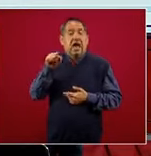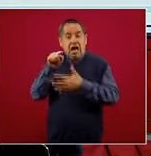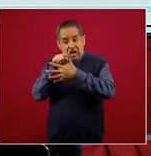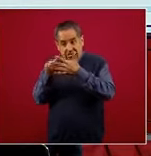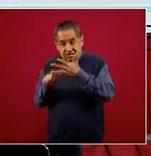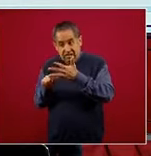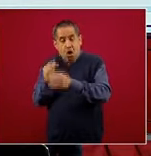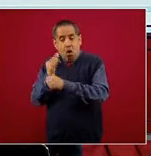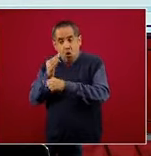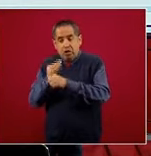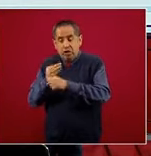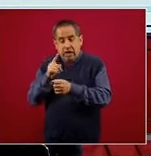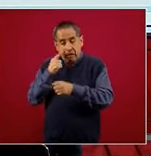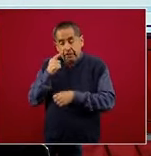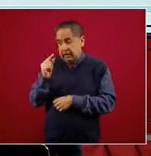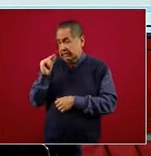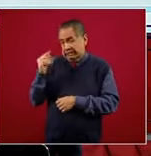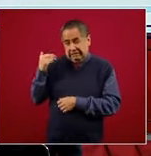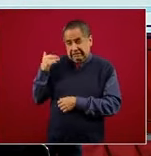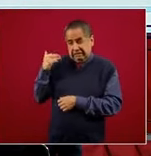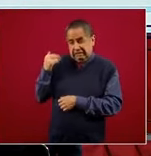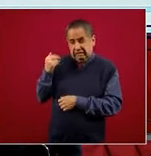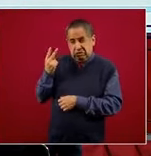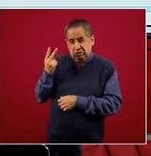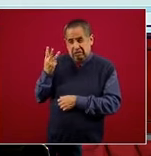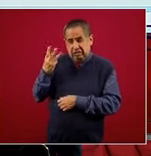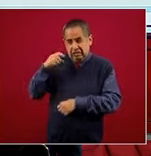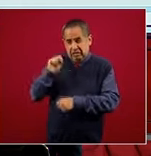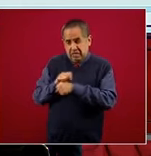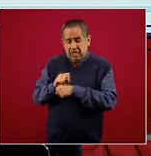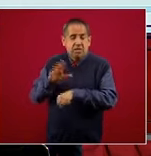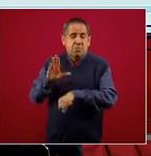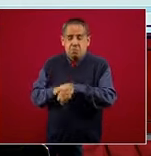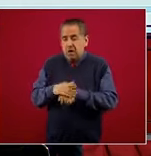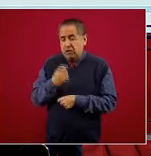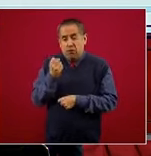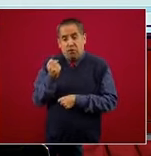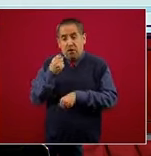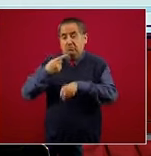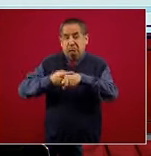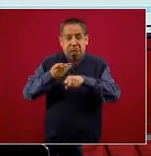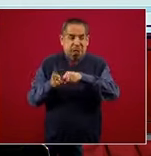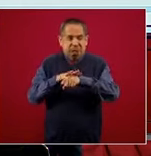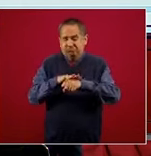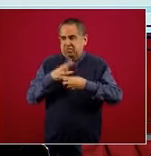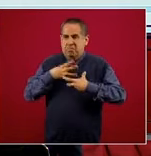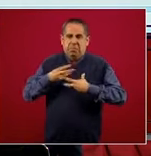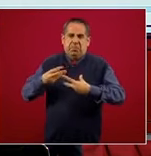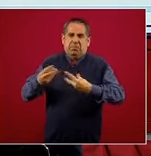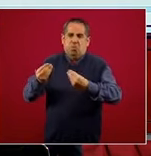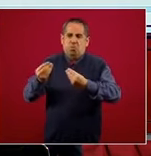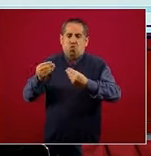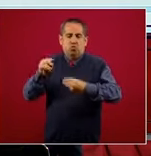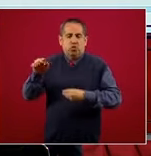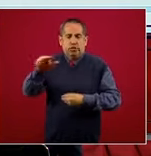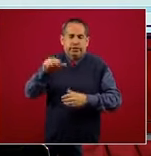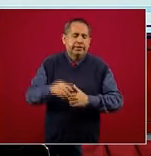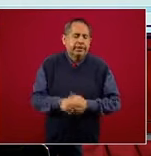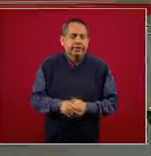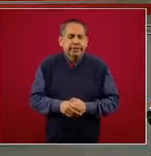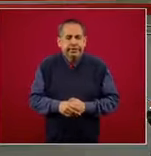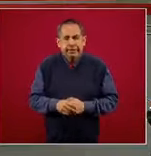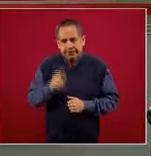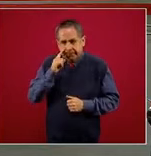que en este momento, o al menos en las últimas 2-3 semanas, están presentando la mayor intensidad de los casos. Vamos a ver la